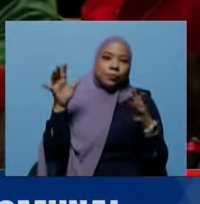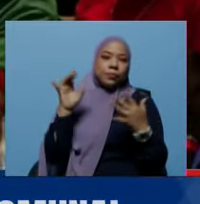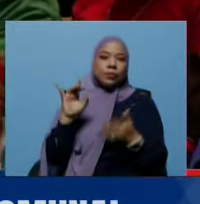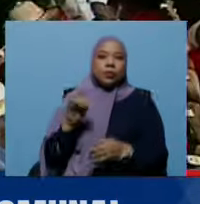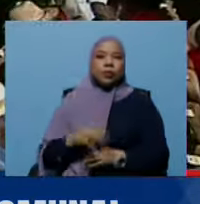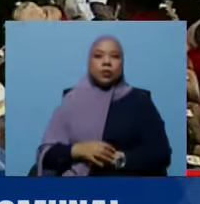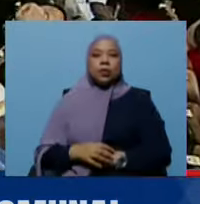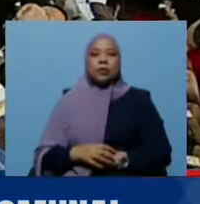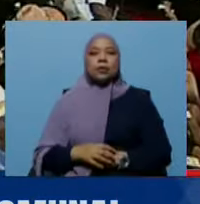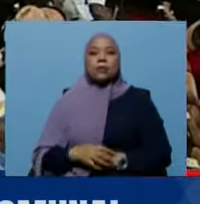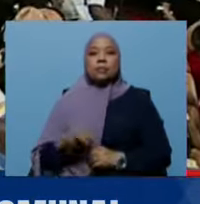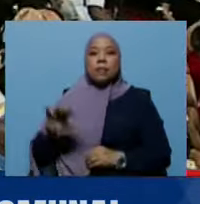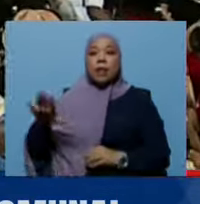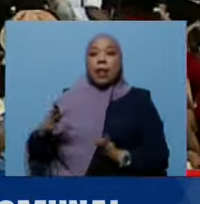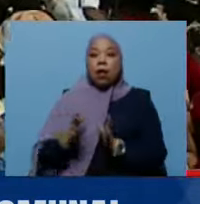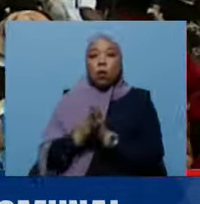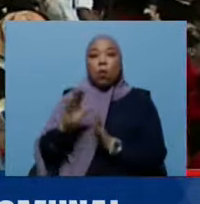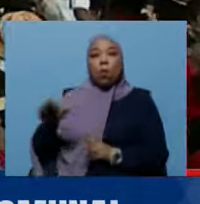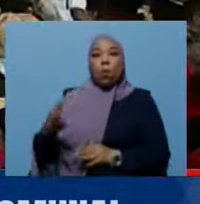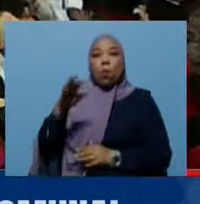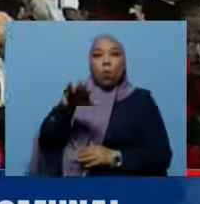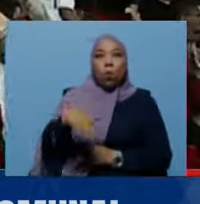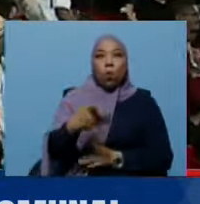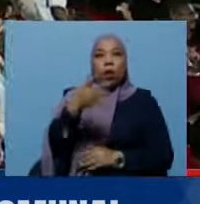Calabozo, San Juan de los Morros,